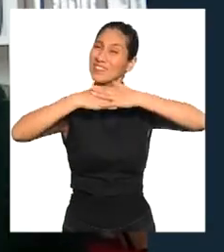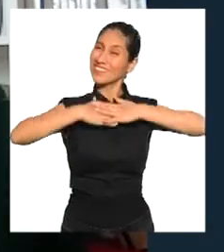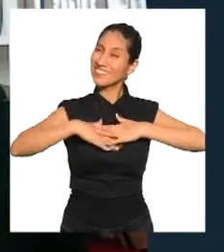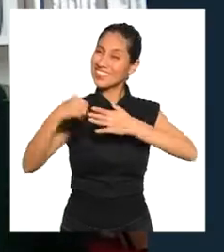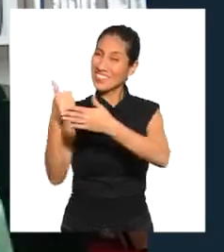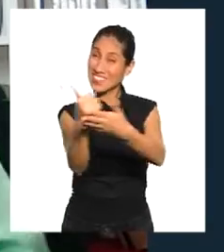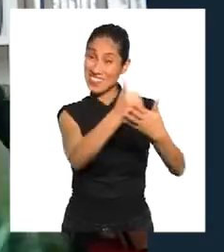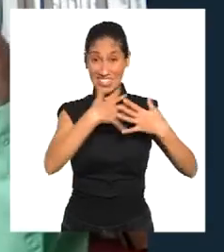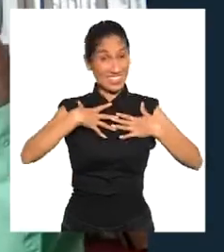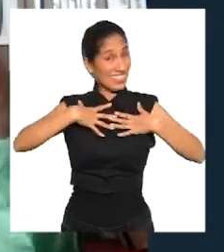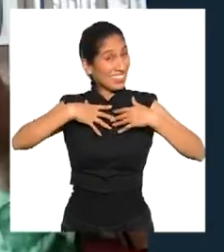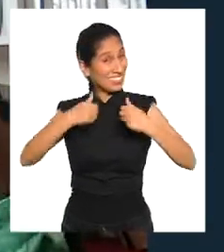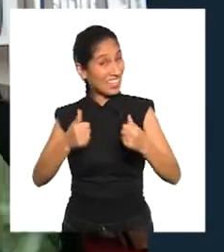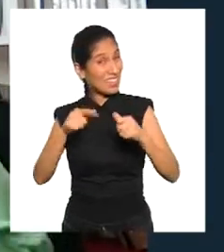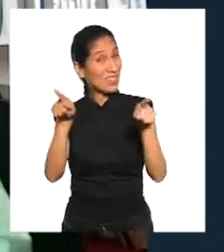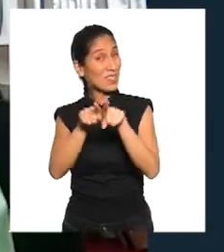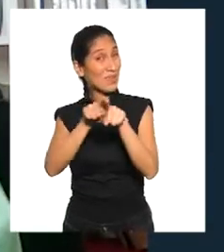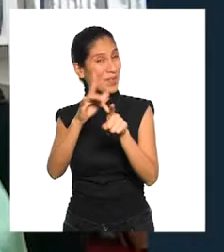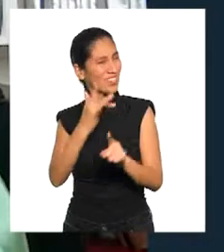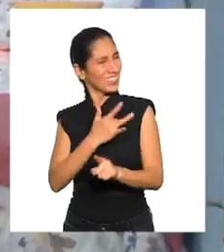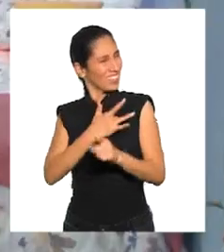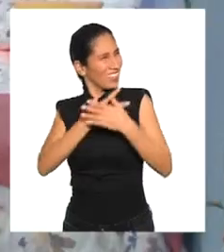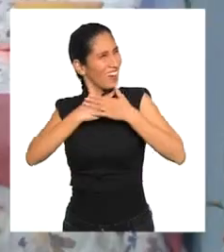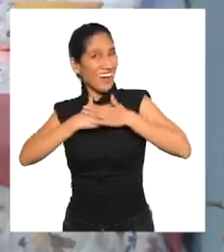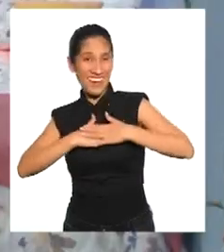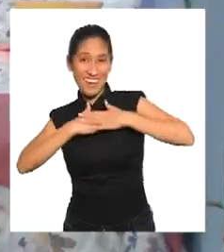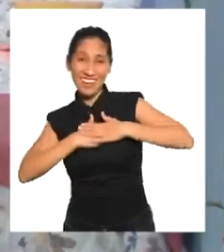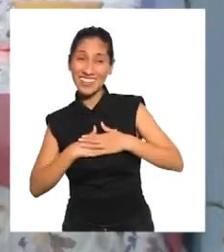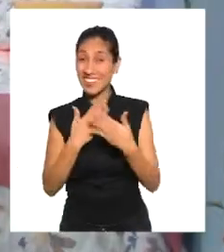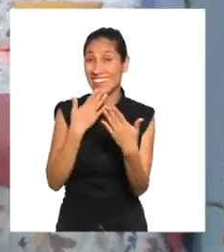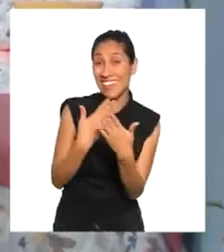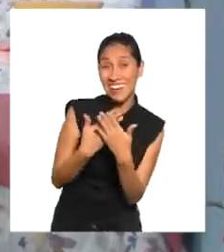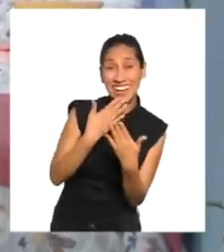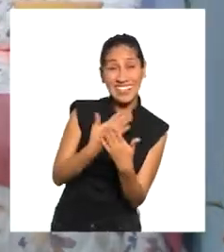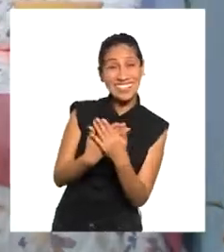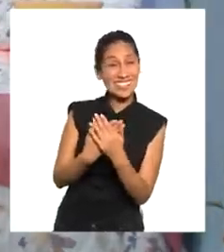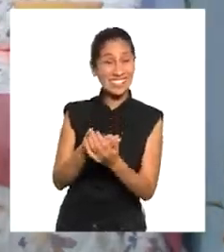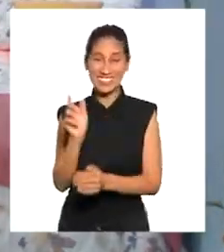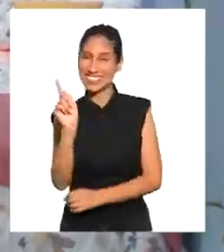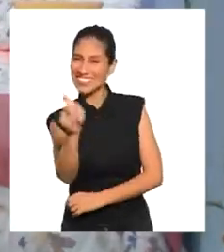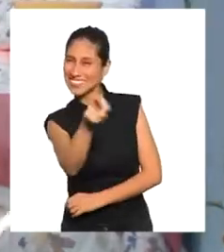sano físicamente y emocionalmente. Muchísimas gracias.